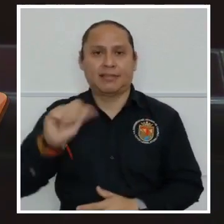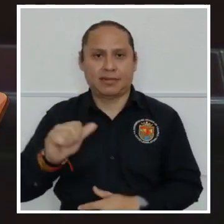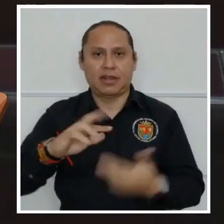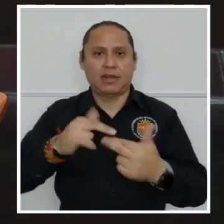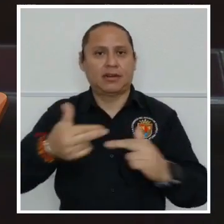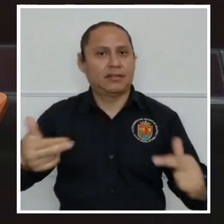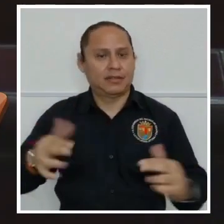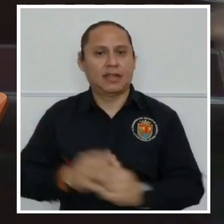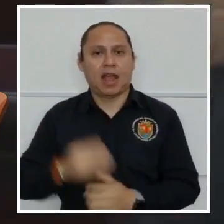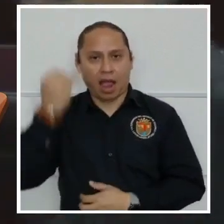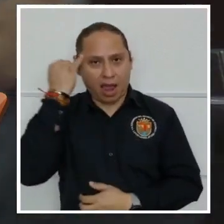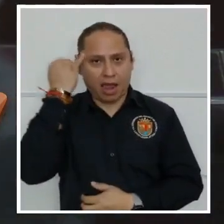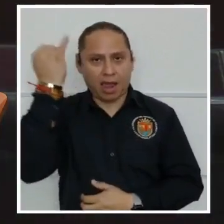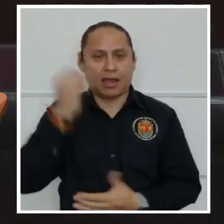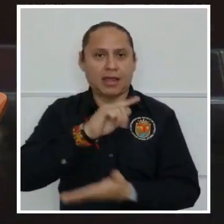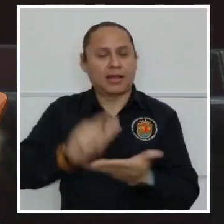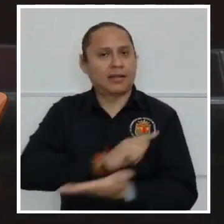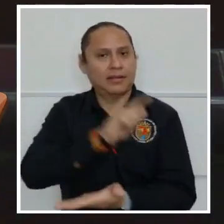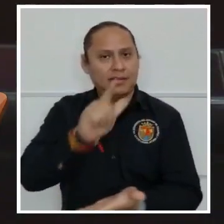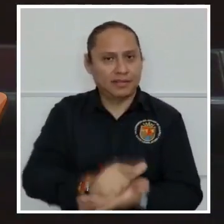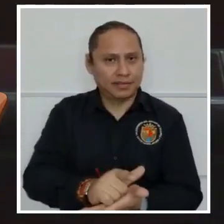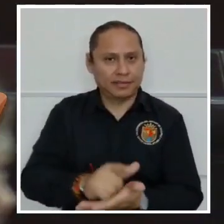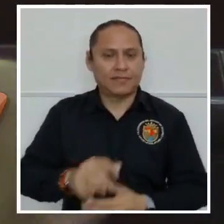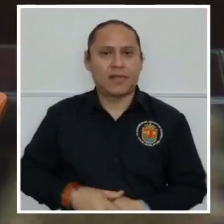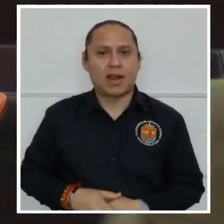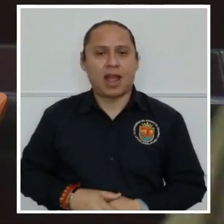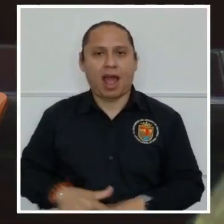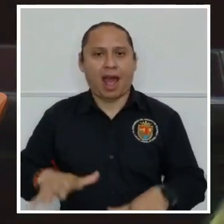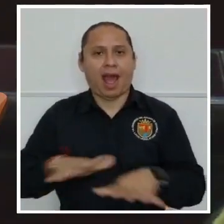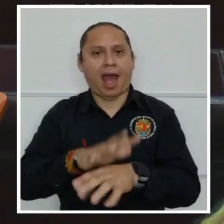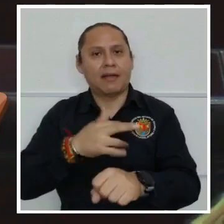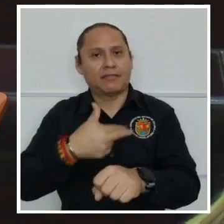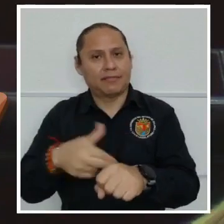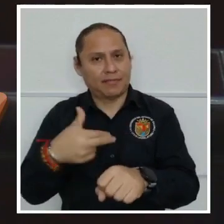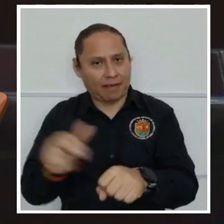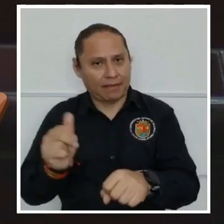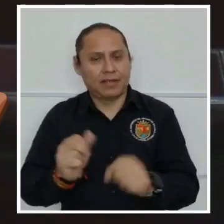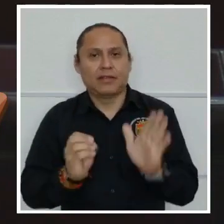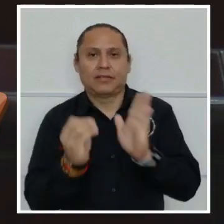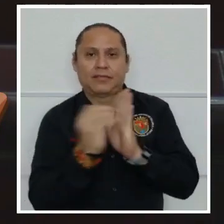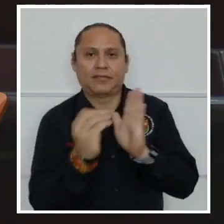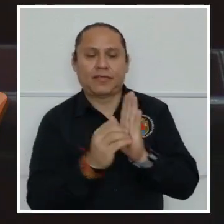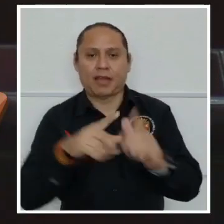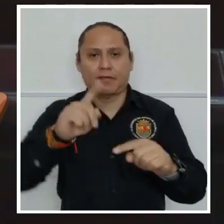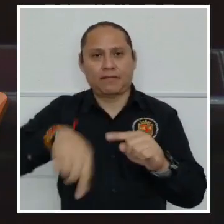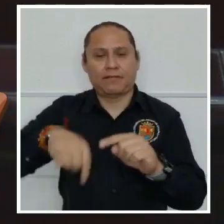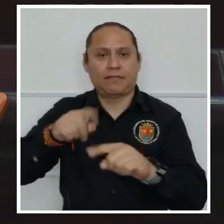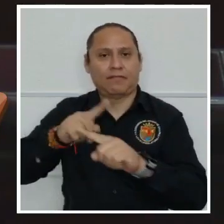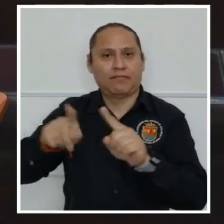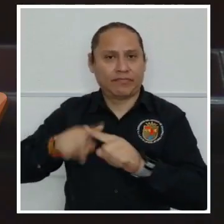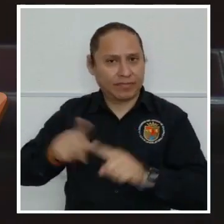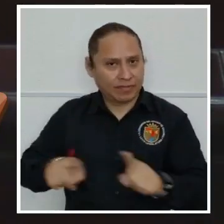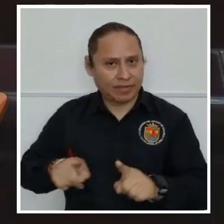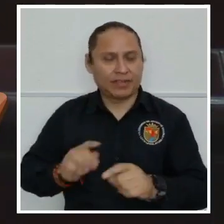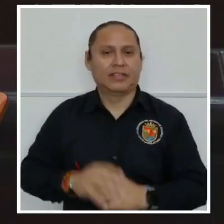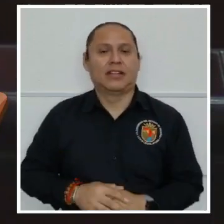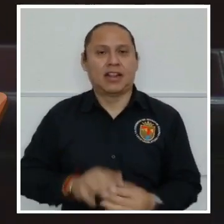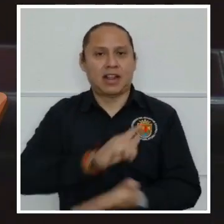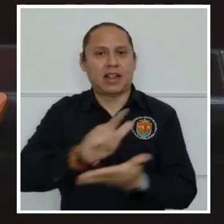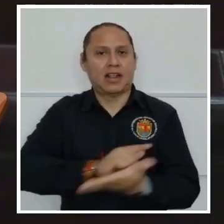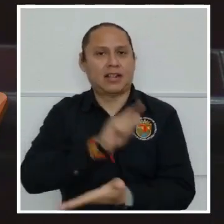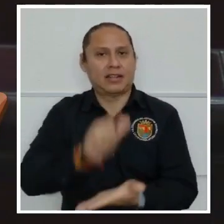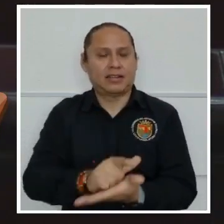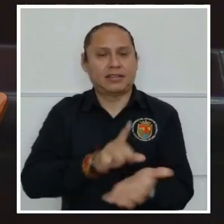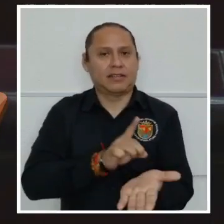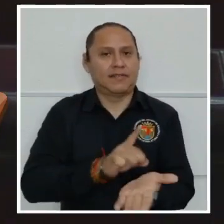en relativo a la iniciativa de decreto por el que se reforman, adicionan y derogan diversas disposiciones de